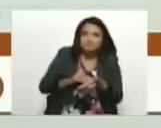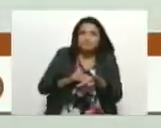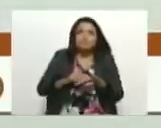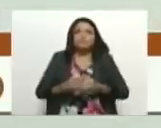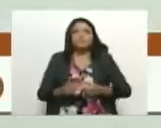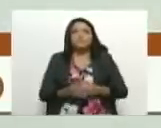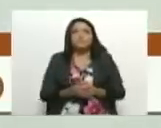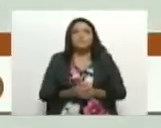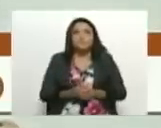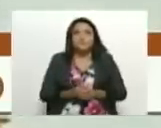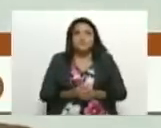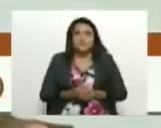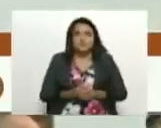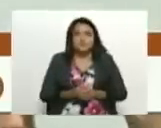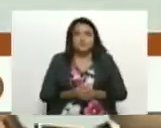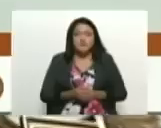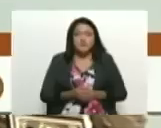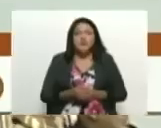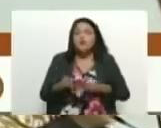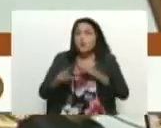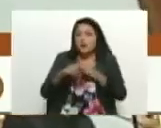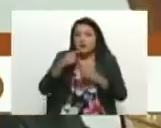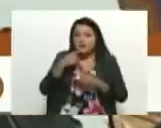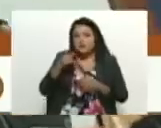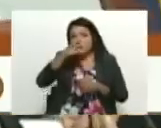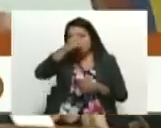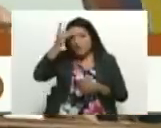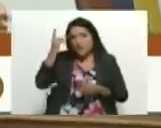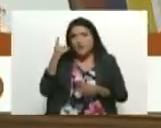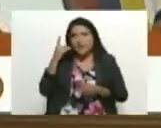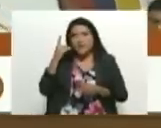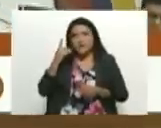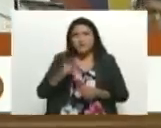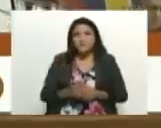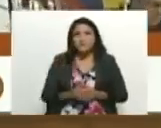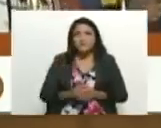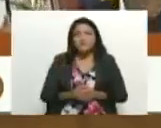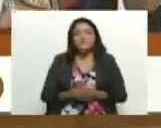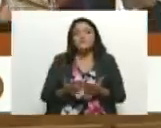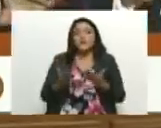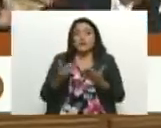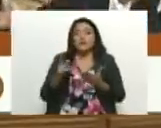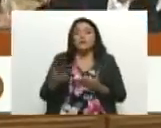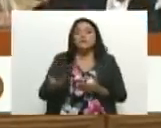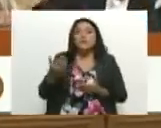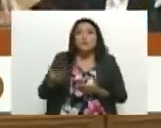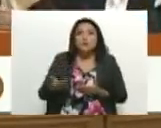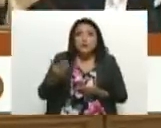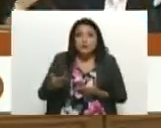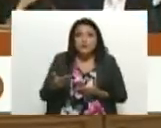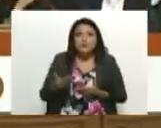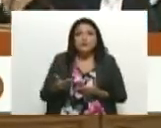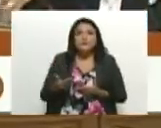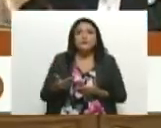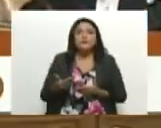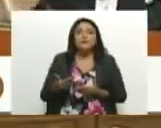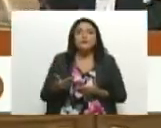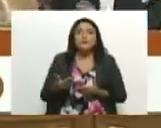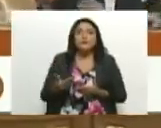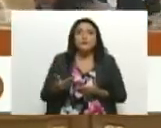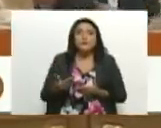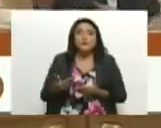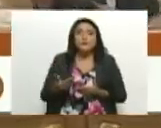bien dijo Diosdado, para nosotros es fundamental conversar con ustedes y recibir de